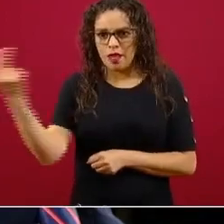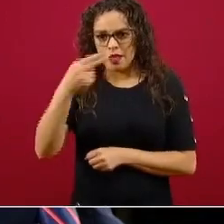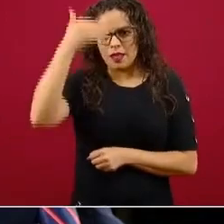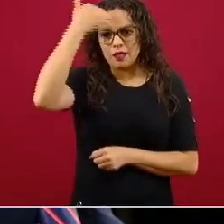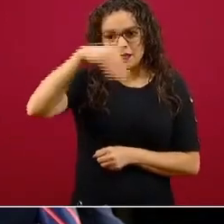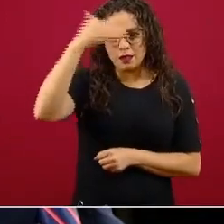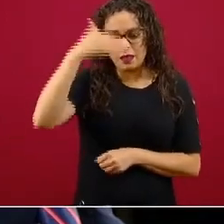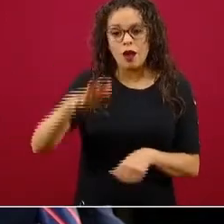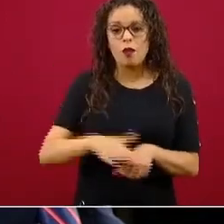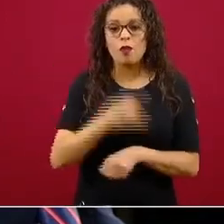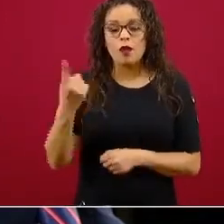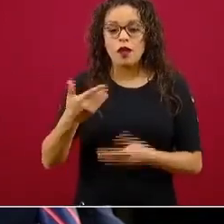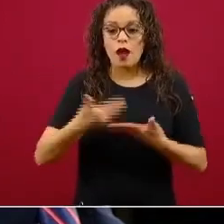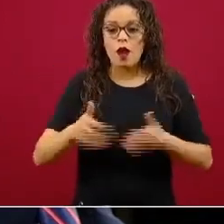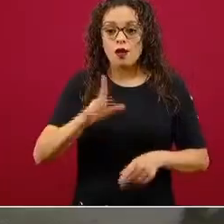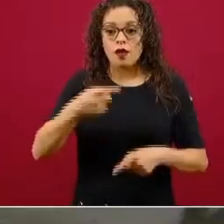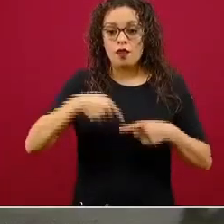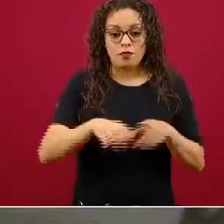actividades. Gracias. Muchas gracias.